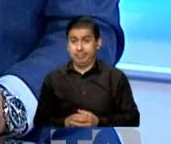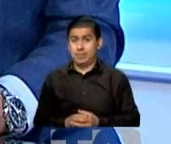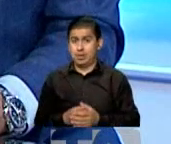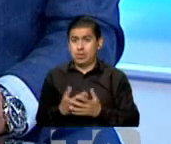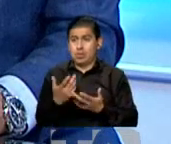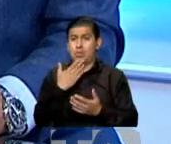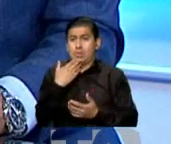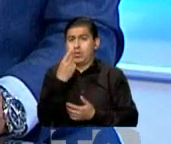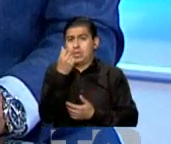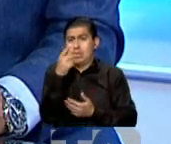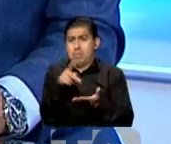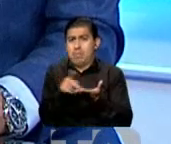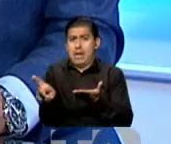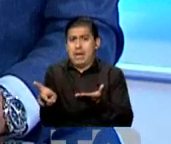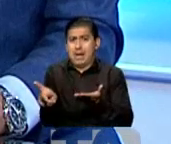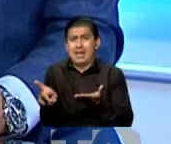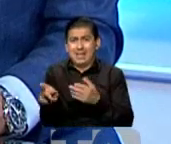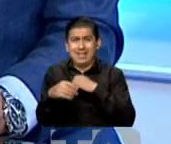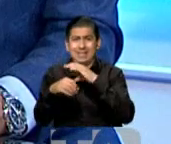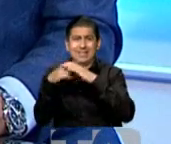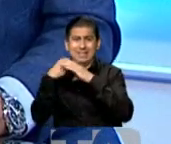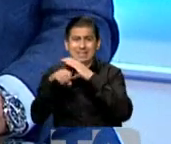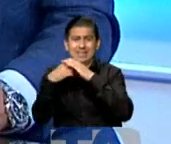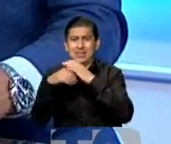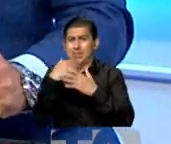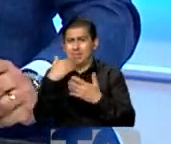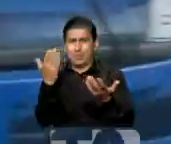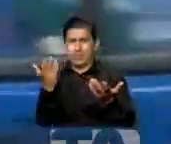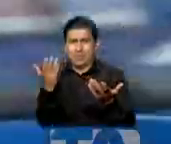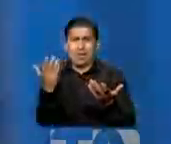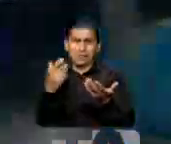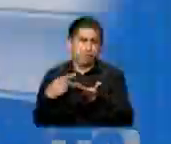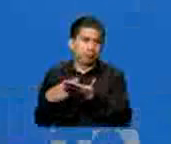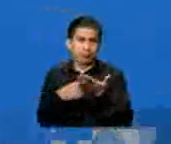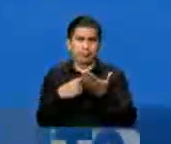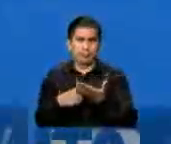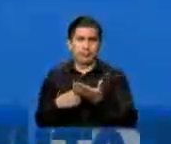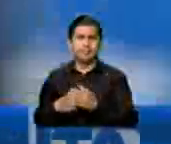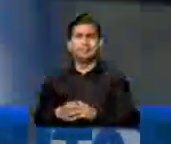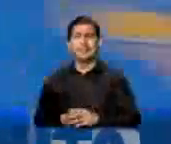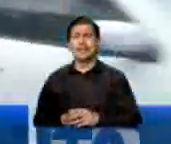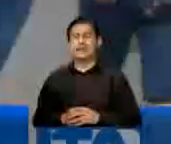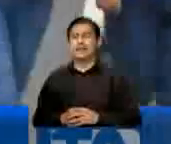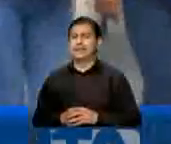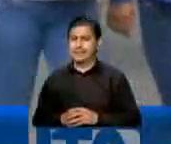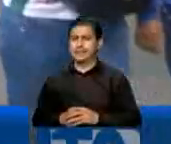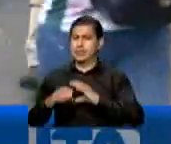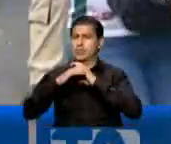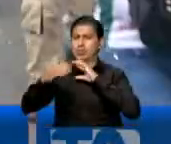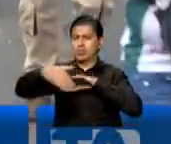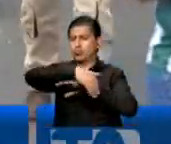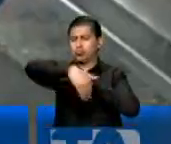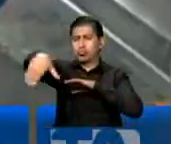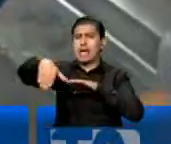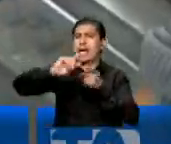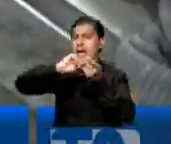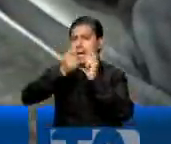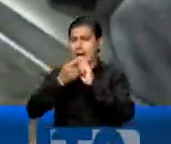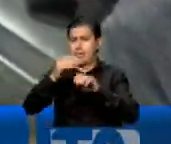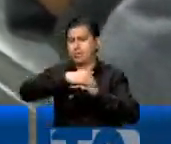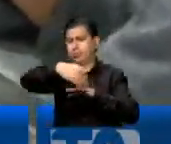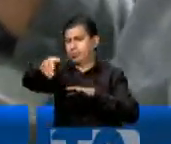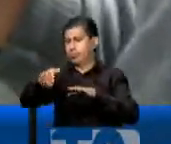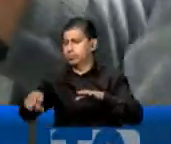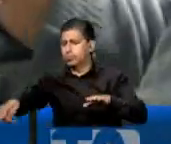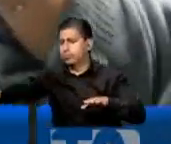tarifa y la integración del sistema por fases. La reestructuración de rutas y frecuencias, la nueva tarifa de